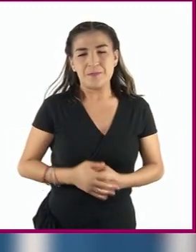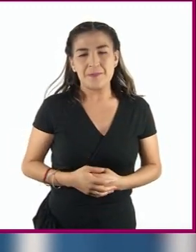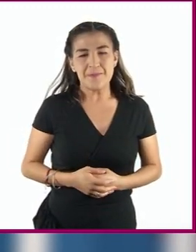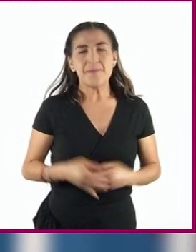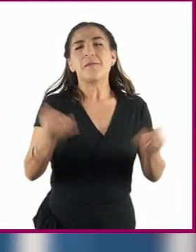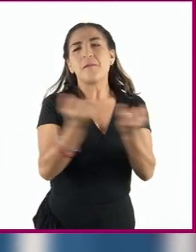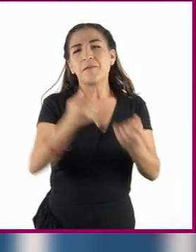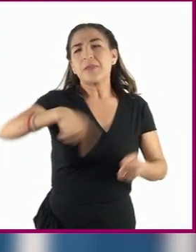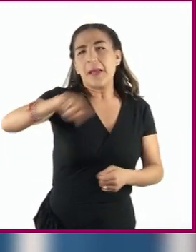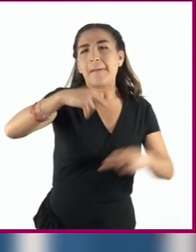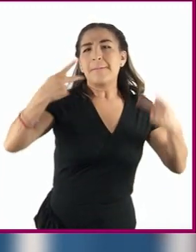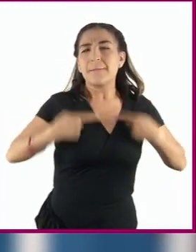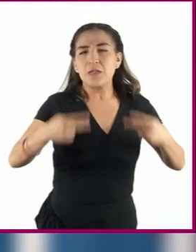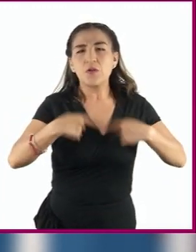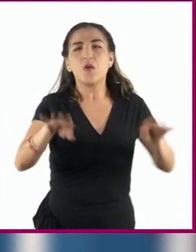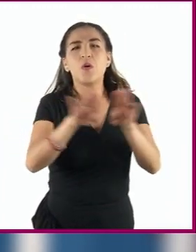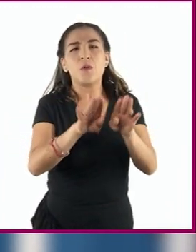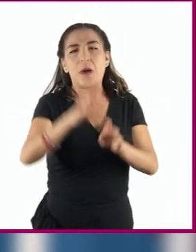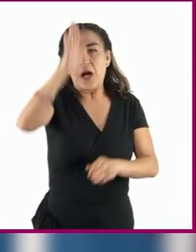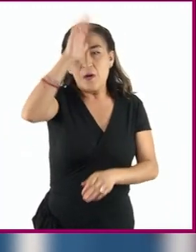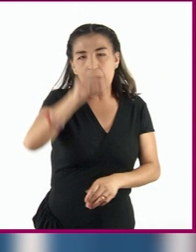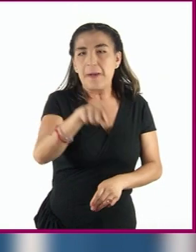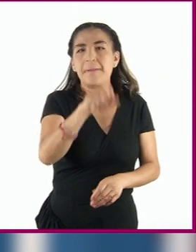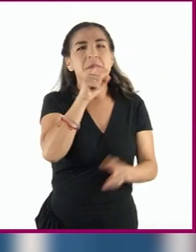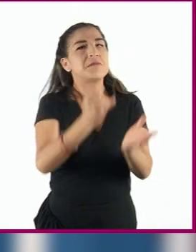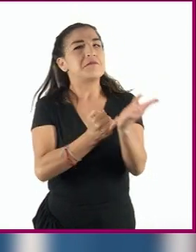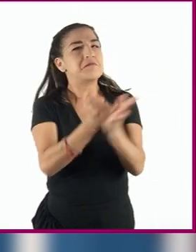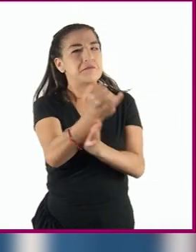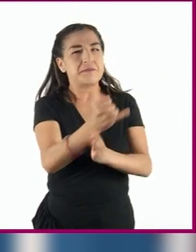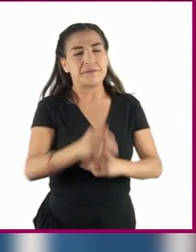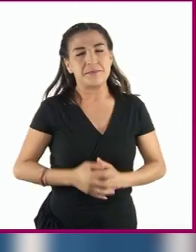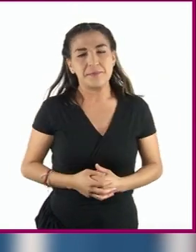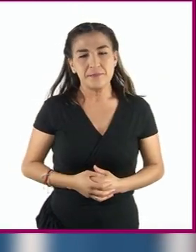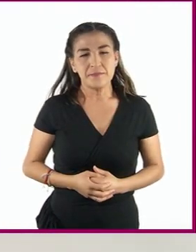y los involucrados decidan por sí mismos.